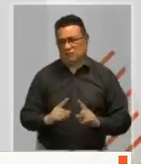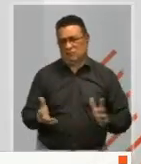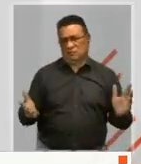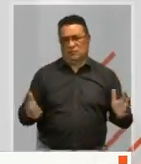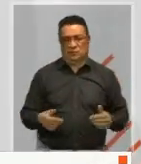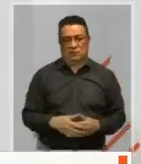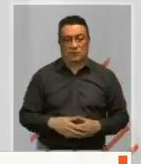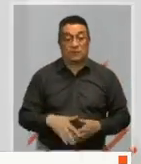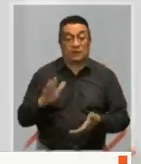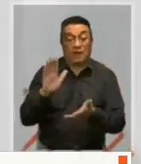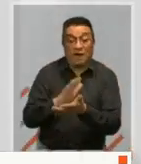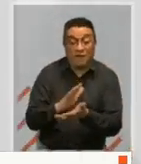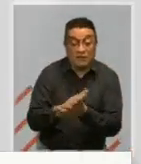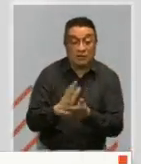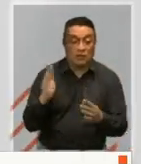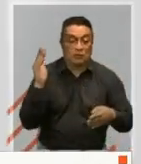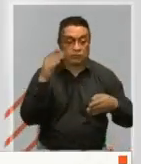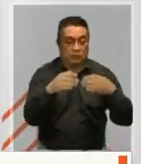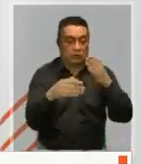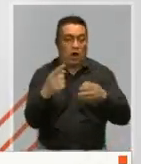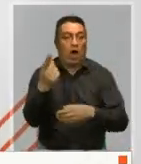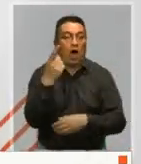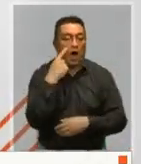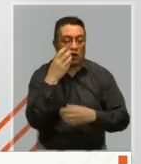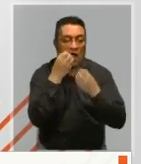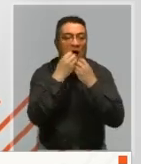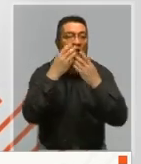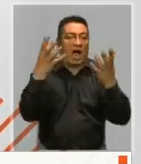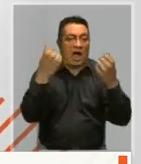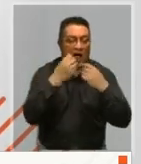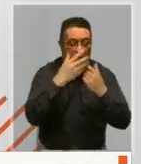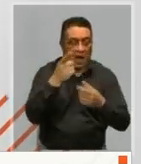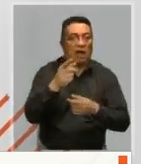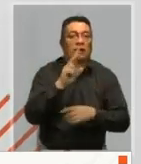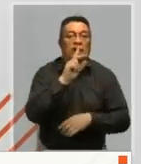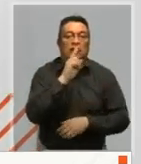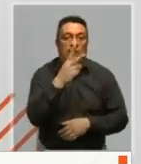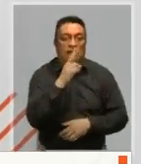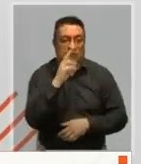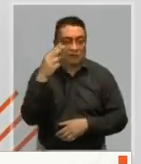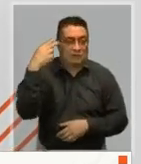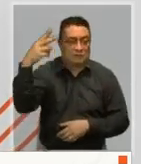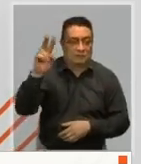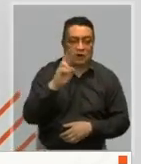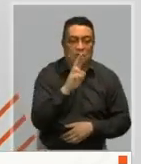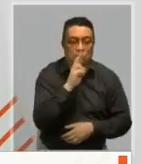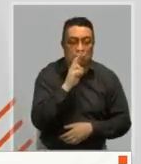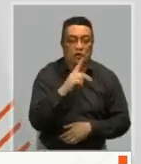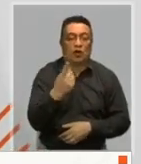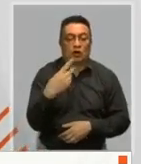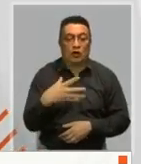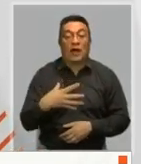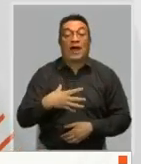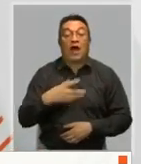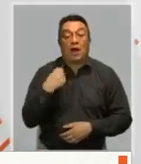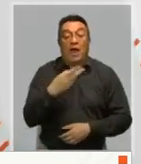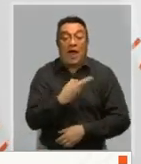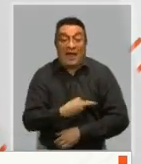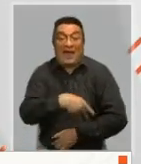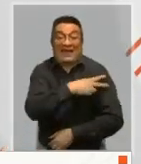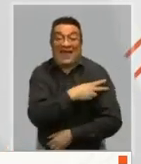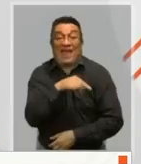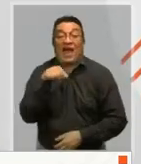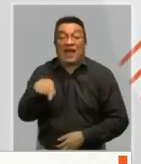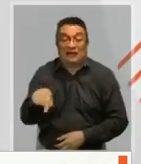De la celebración participaron conocidos cantantes y personajes de la televisión, incluso una ahijada de Vladimir Putin.